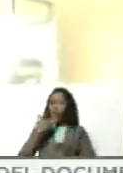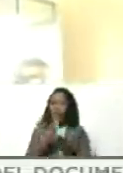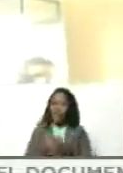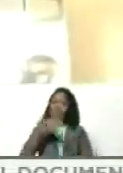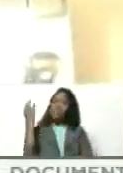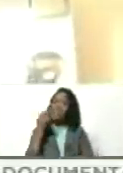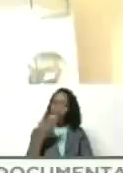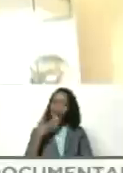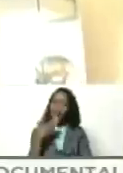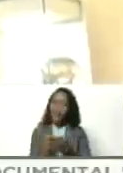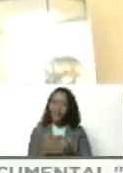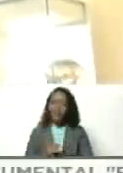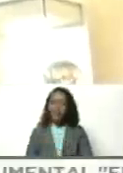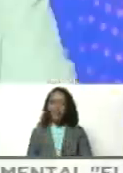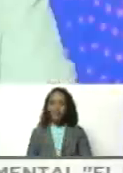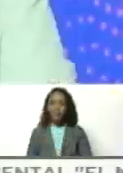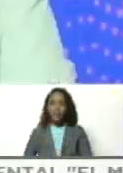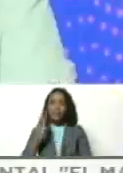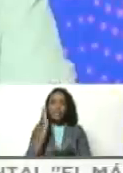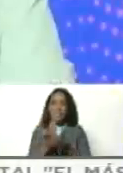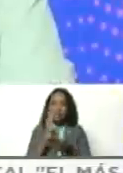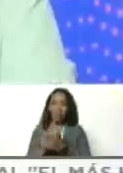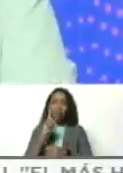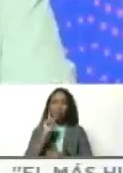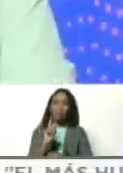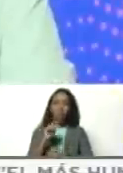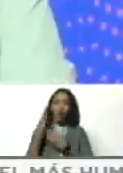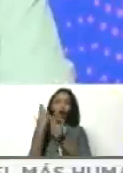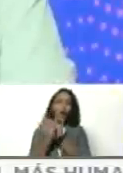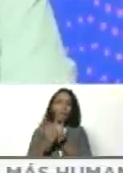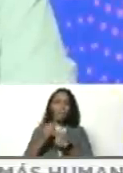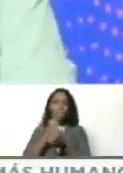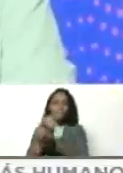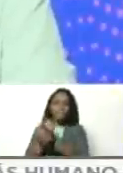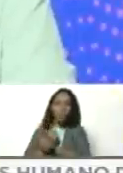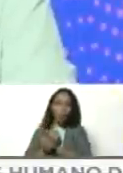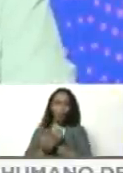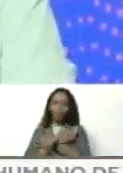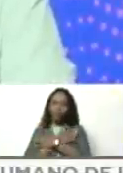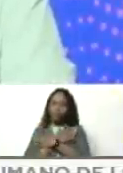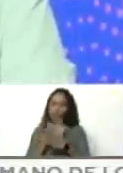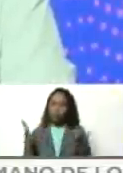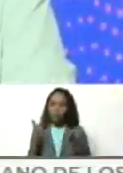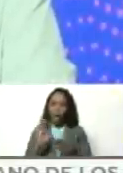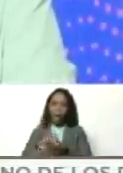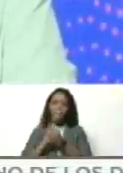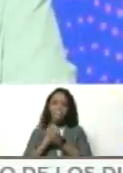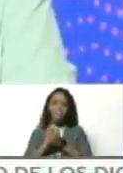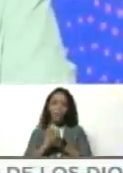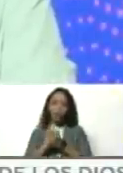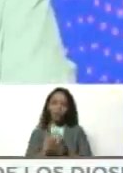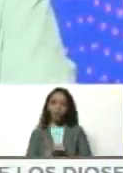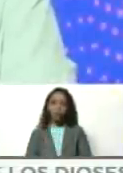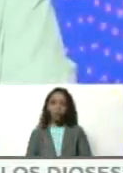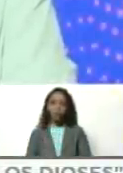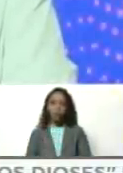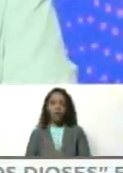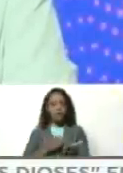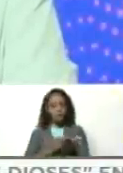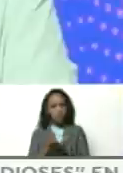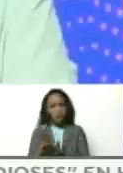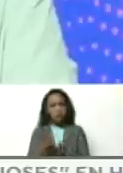verdad les agradezco siempre su sensibilidad, su amor, su bondad, su amistad, su